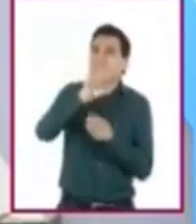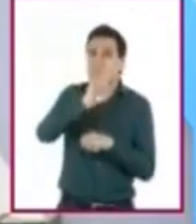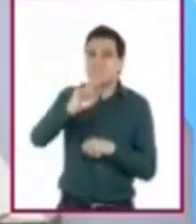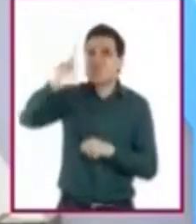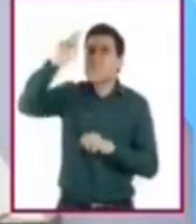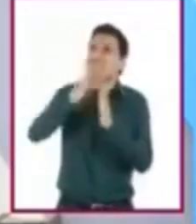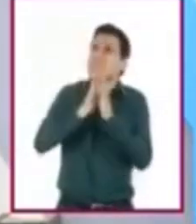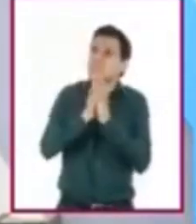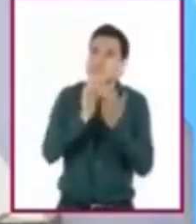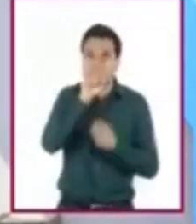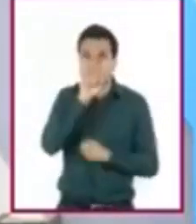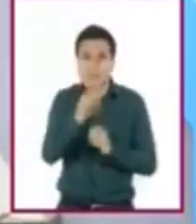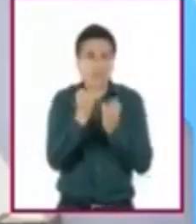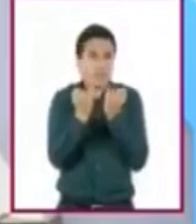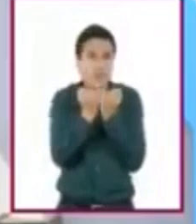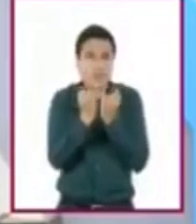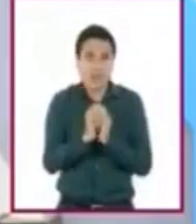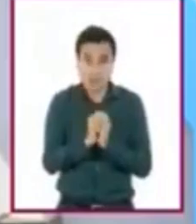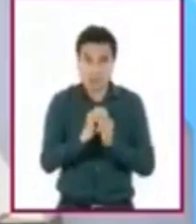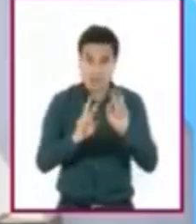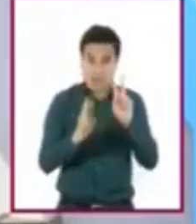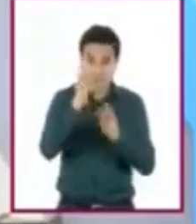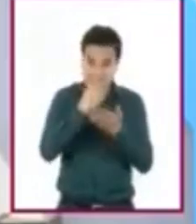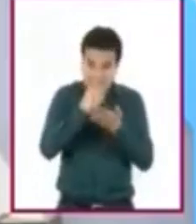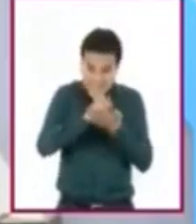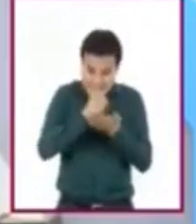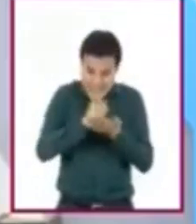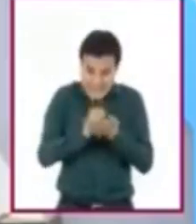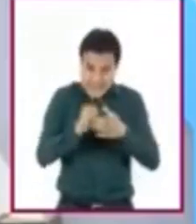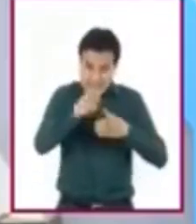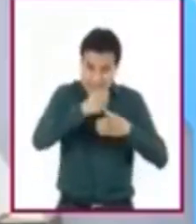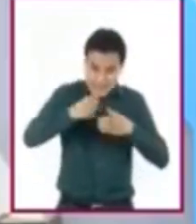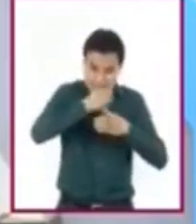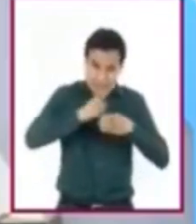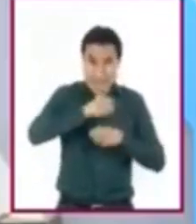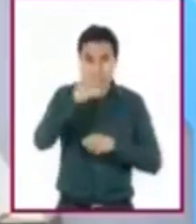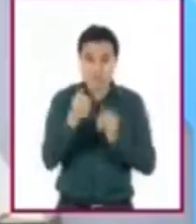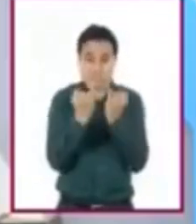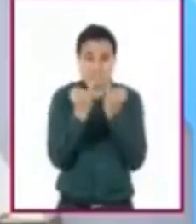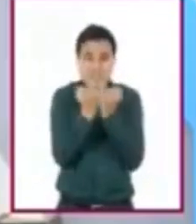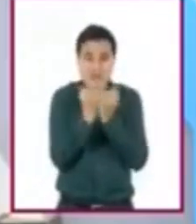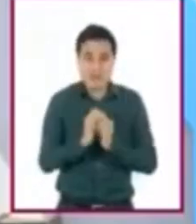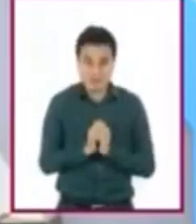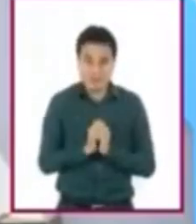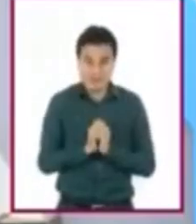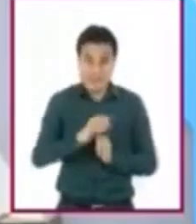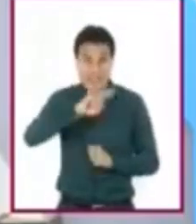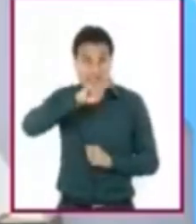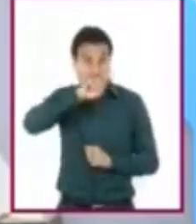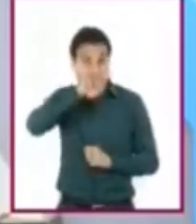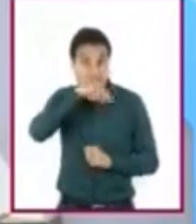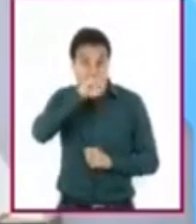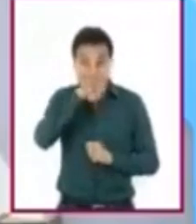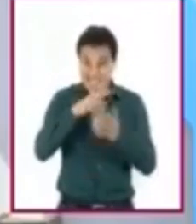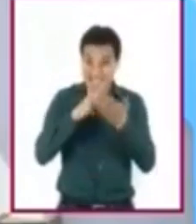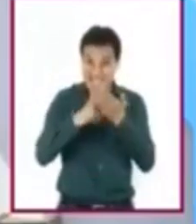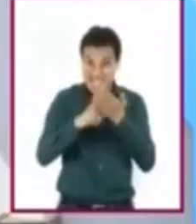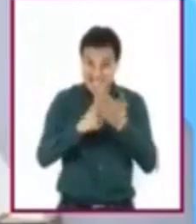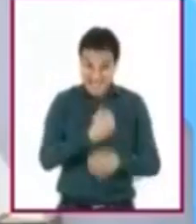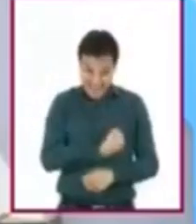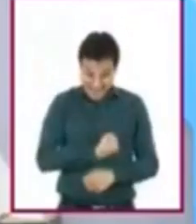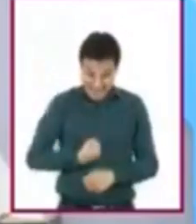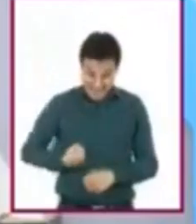las beben hervidas, y úntales por todo el cuerpo una manteca que sacan de la panza de una serpiente, que dicen el